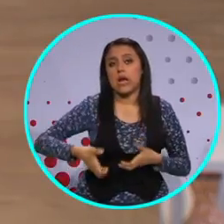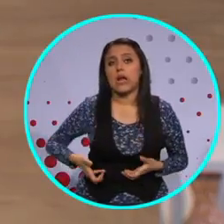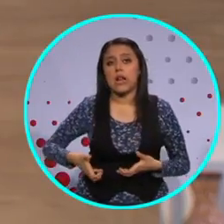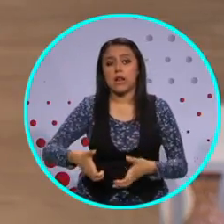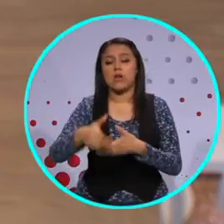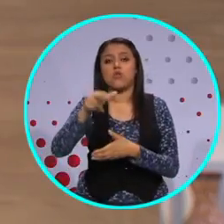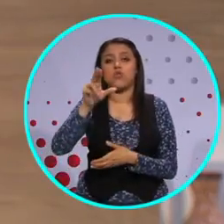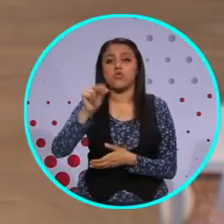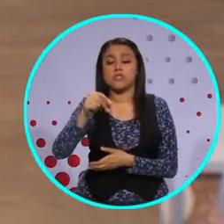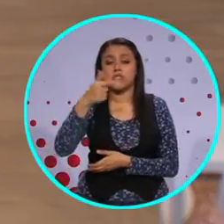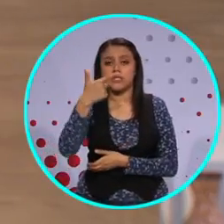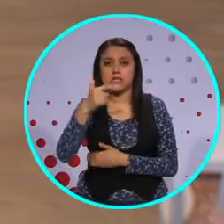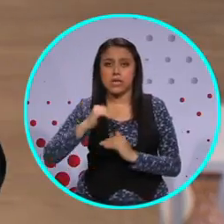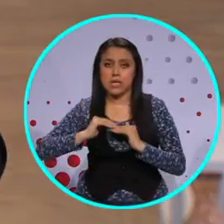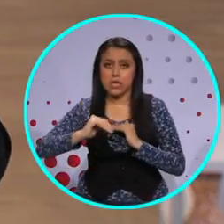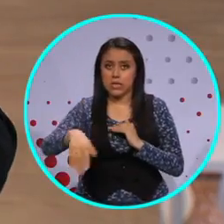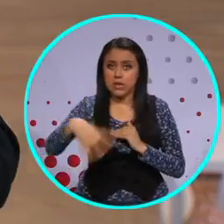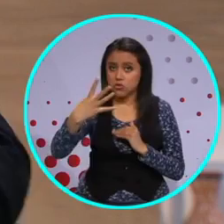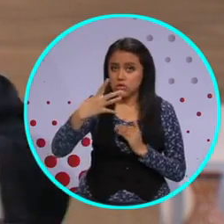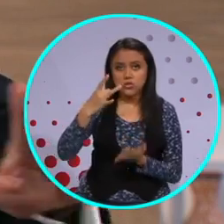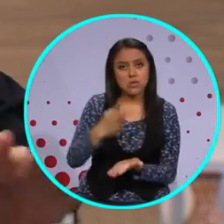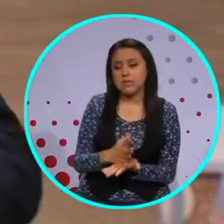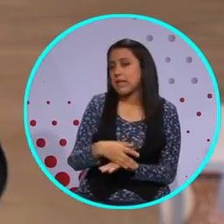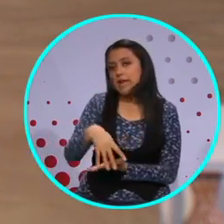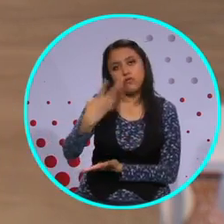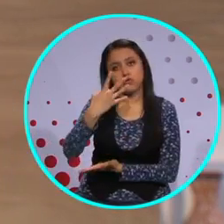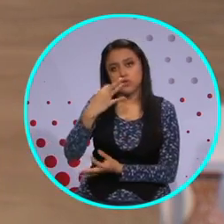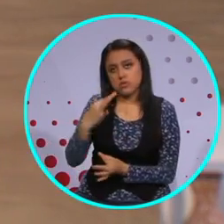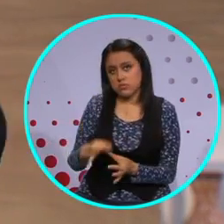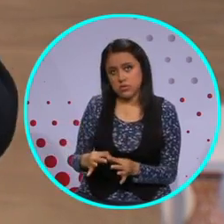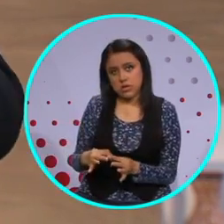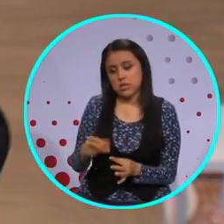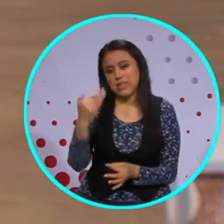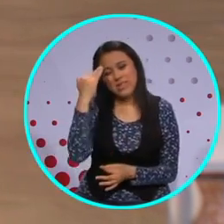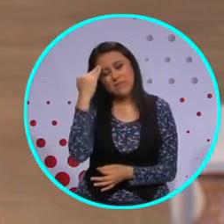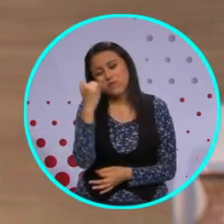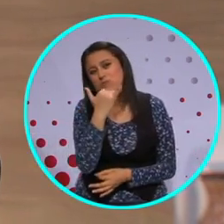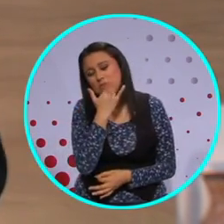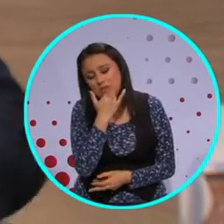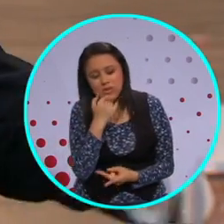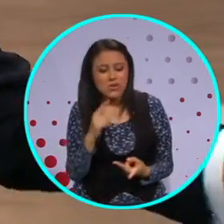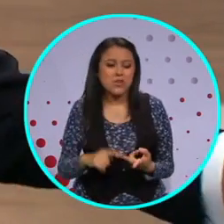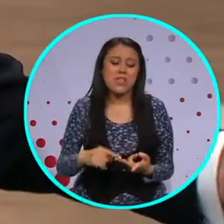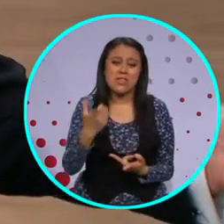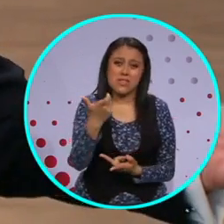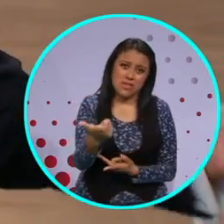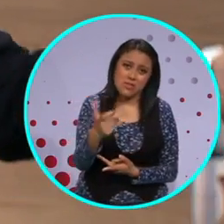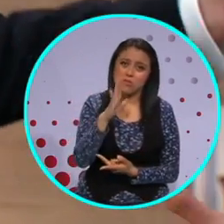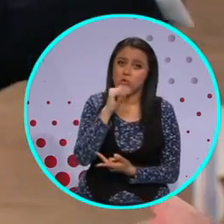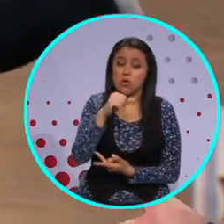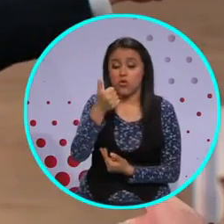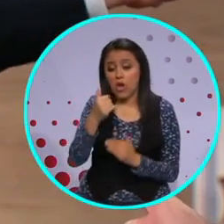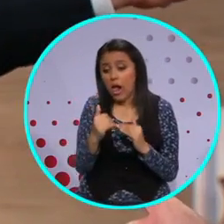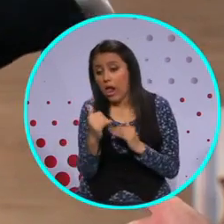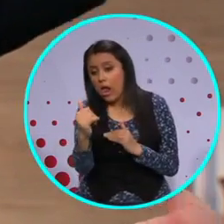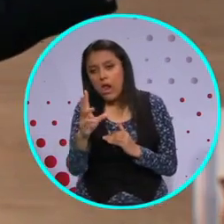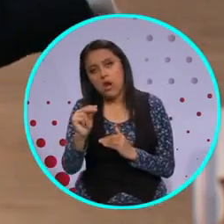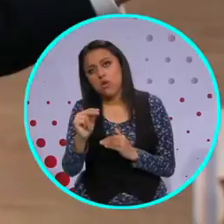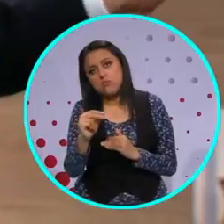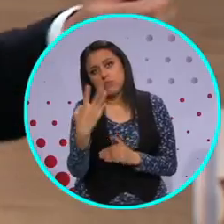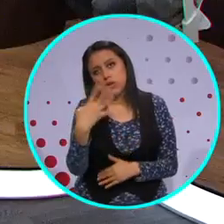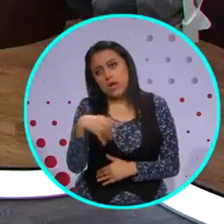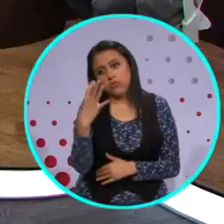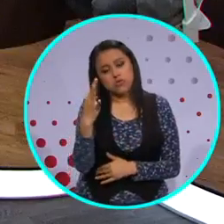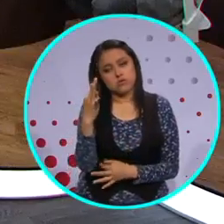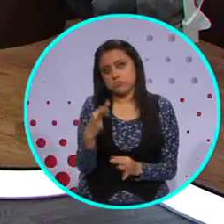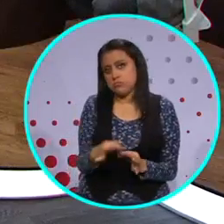de 87 14 nada más se pueden 14 no me da el tiempo no me da el dinero para que te prometo otra que te prometa lo que usted está